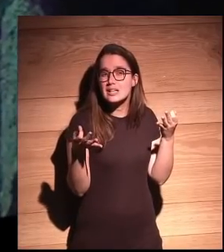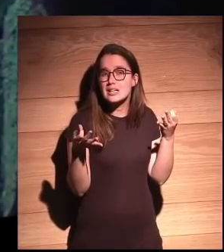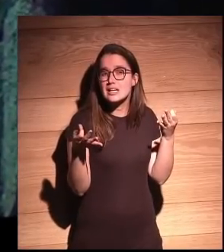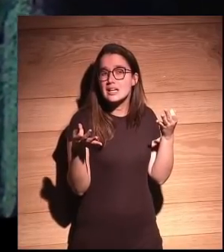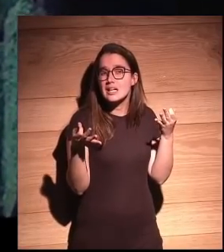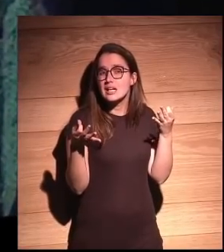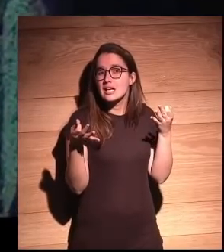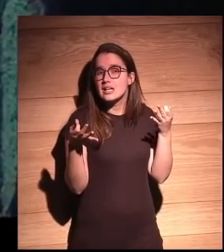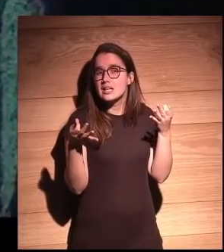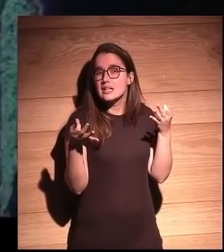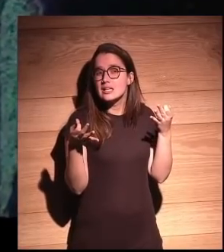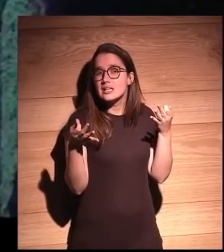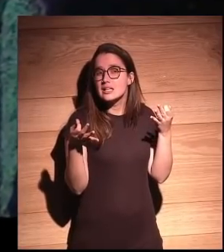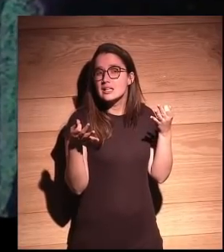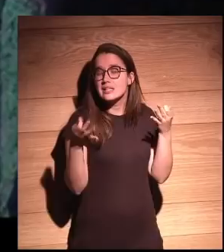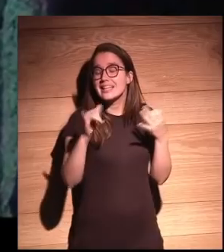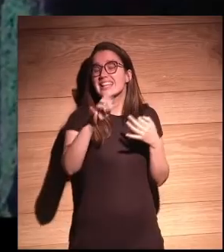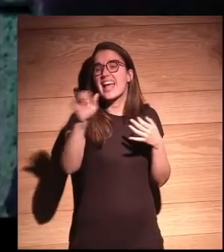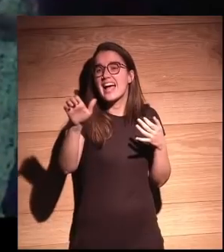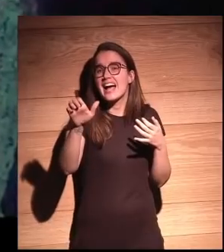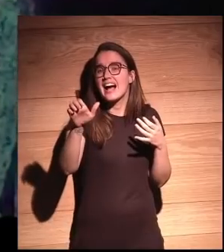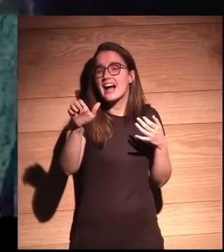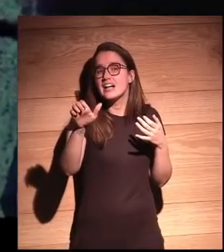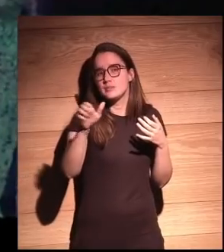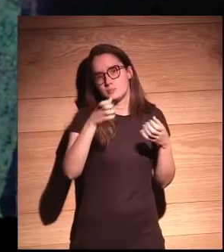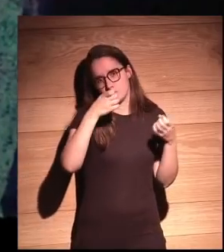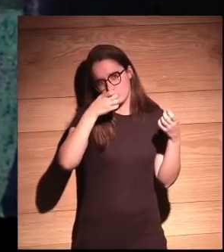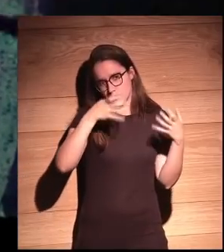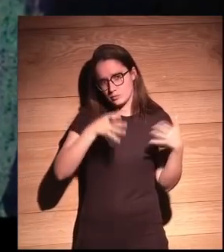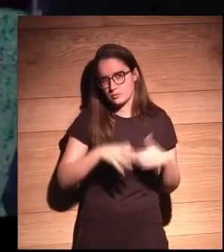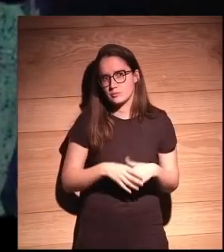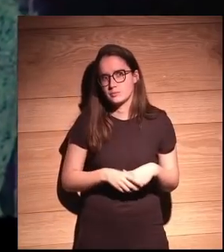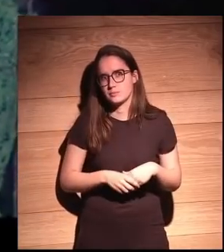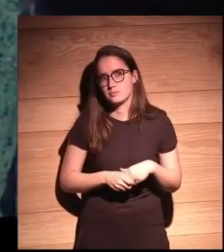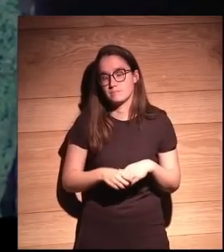¡Falto romano! Plural, ite, ite. Ite.